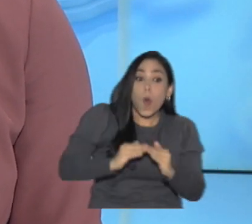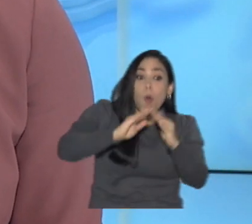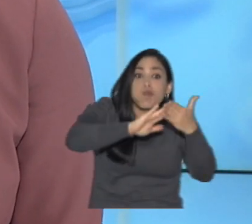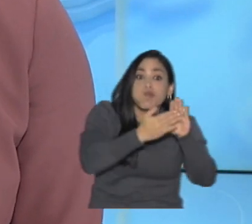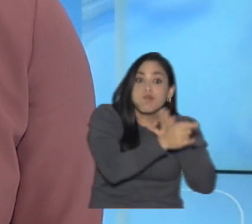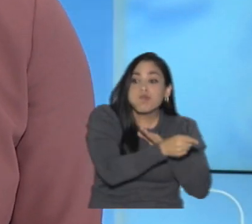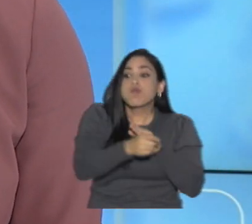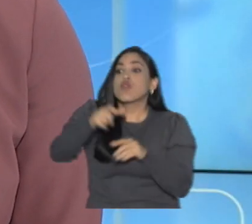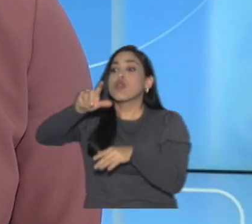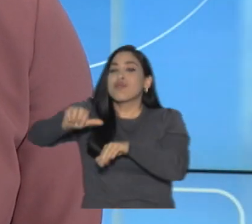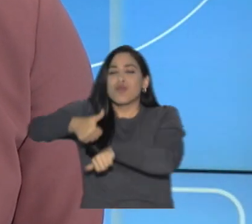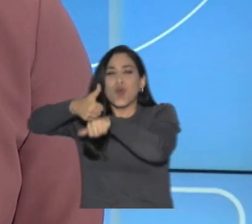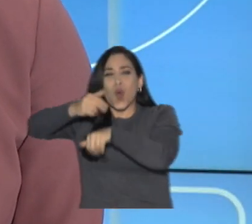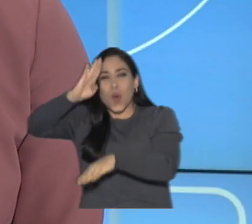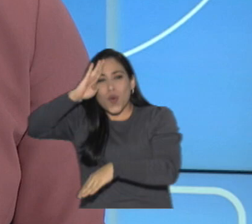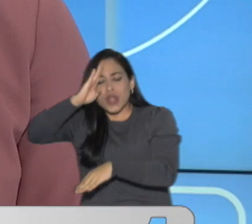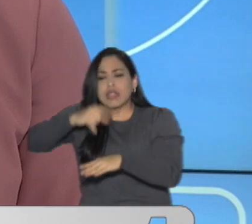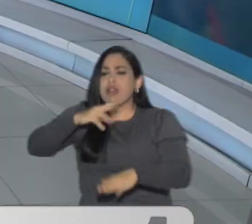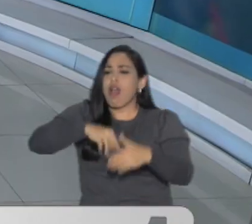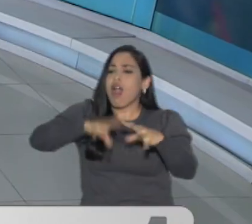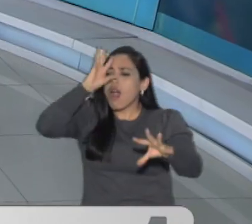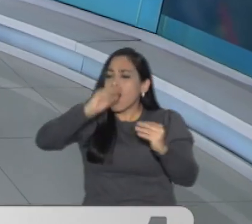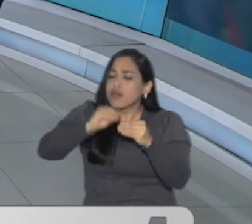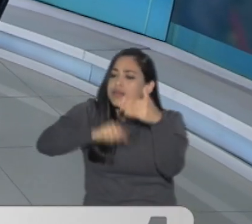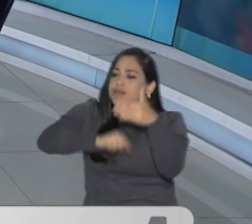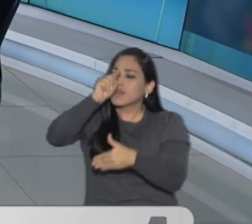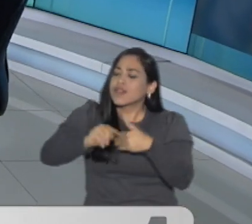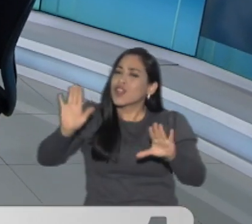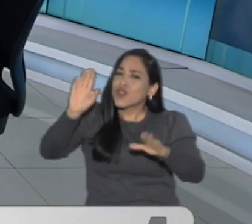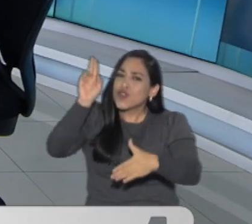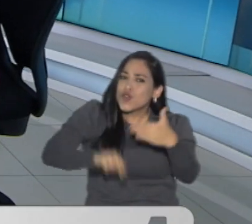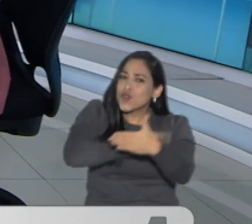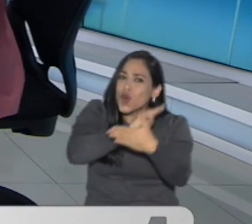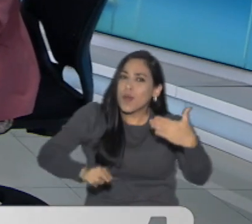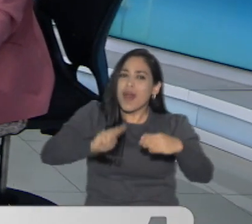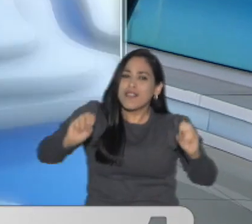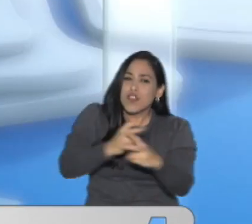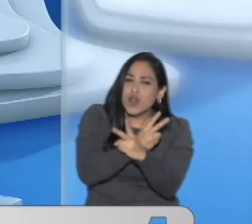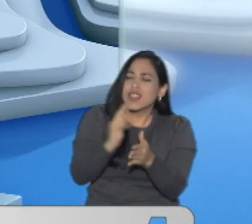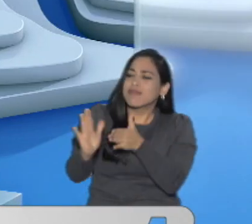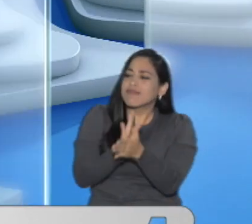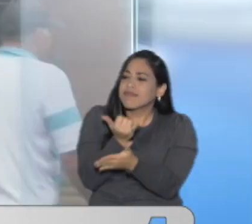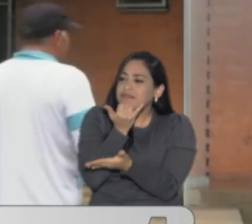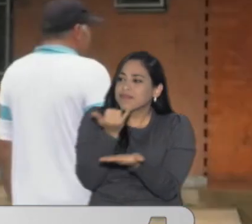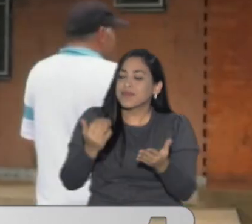el colegio y rechazar el vandalismo. Diana Giraldo con el reporte.